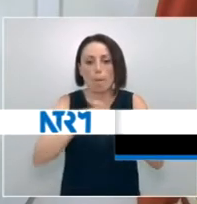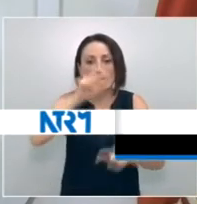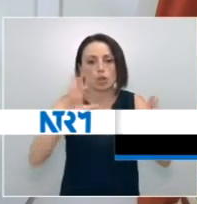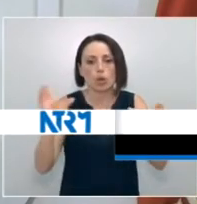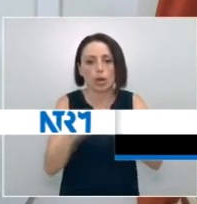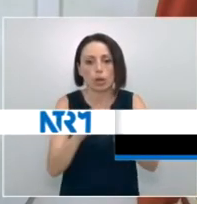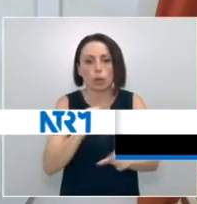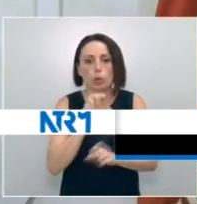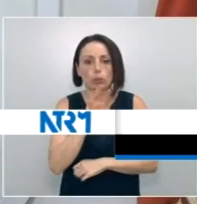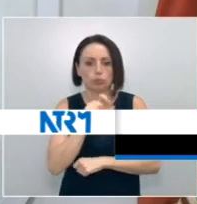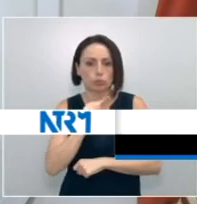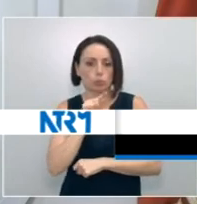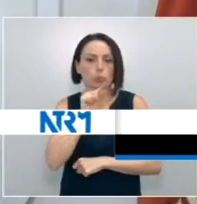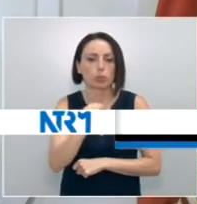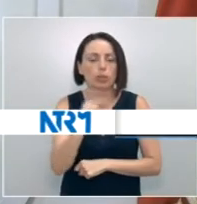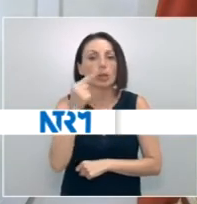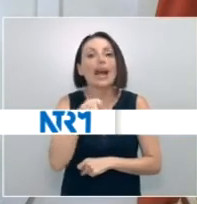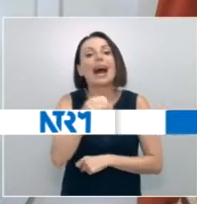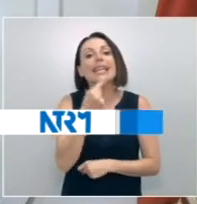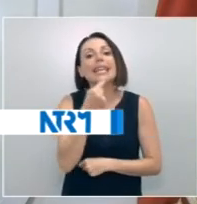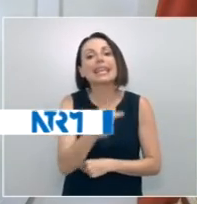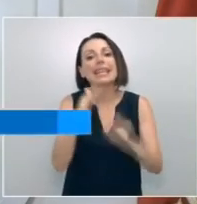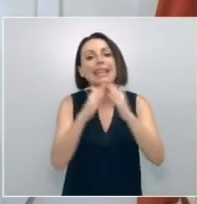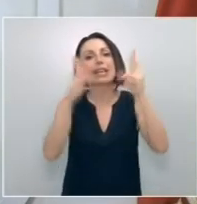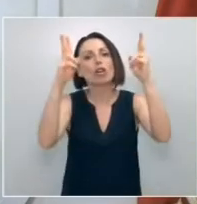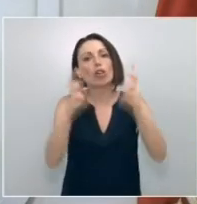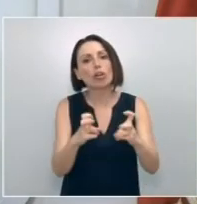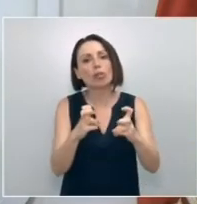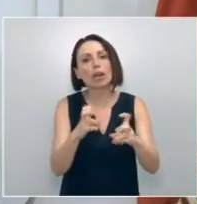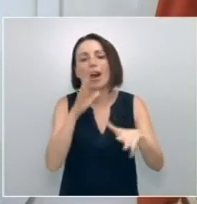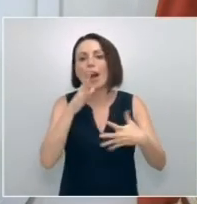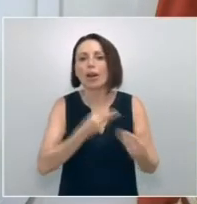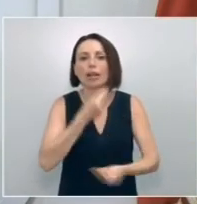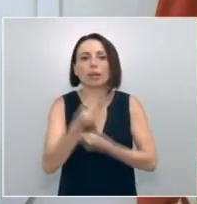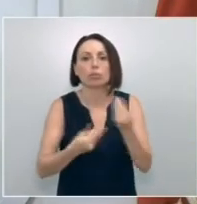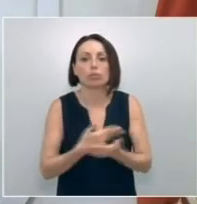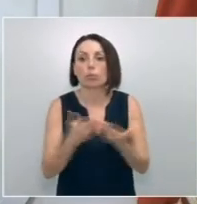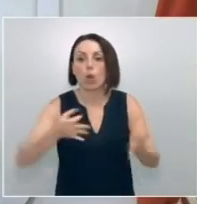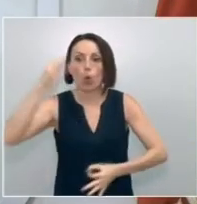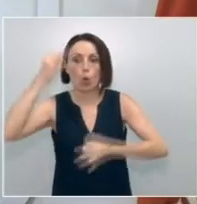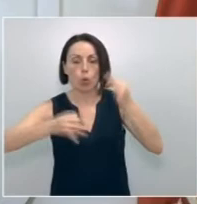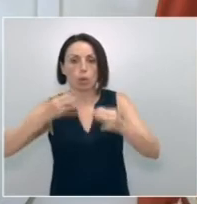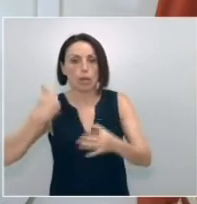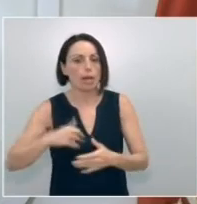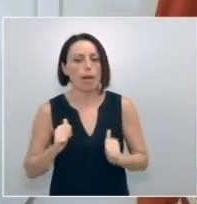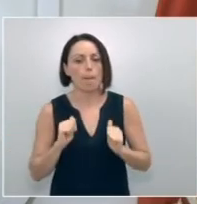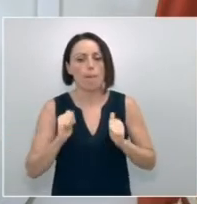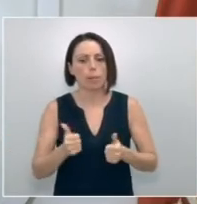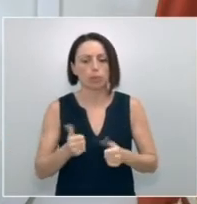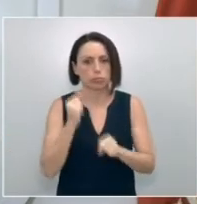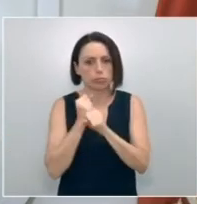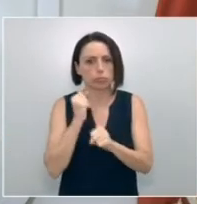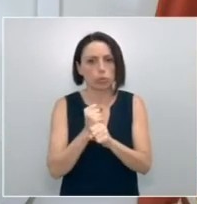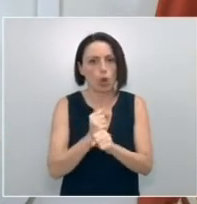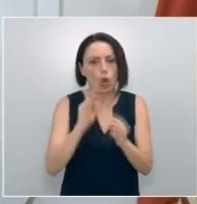que no se controla y en ese momento se puede indicar el confinamiento de lo que sea. Y lo que tenemos ahora mismo es toda la disposición judicial, ya la tenemos puesta en marcha, tenemos